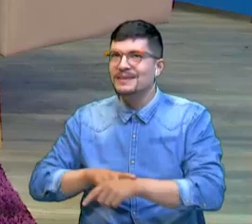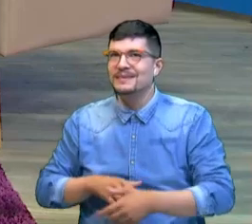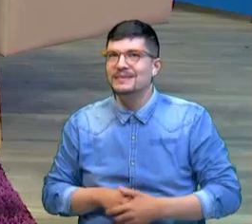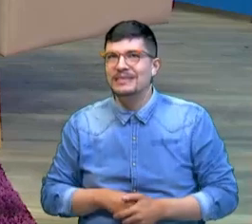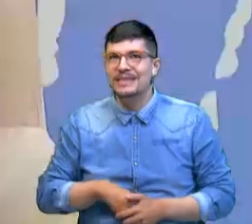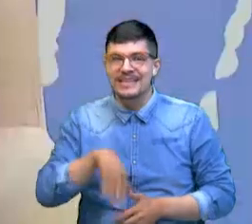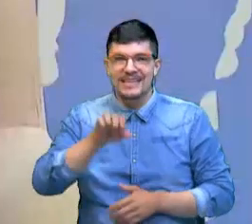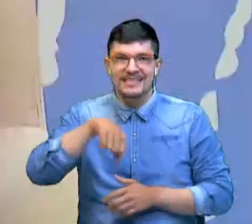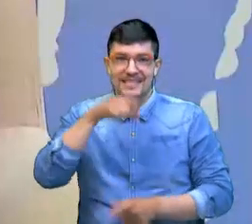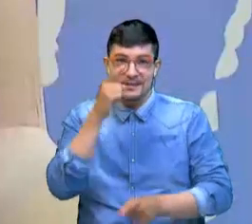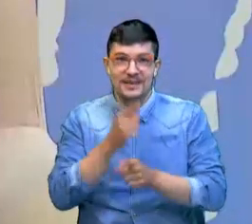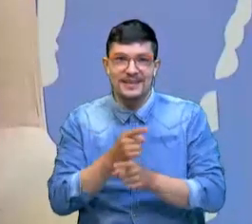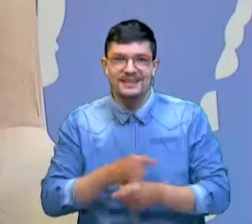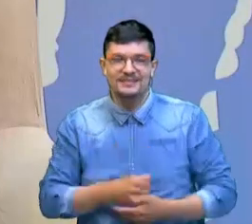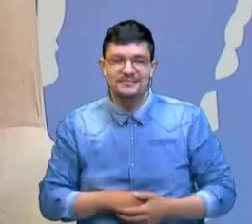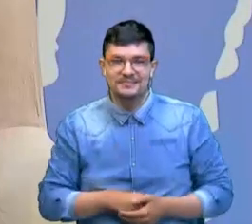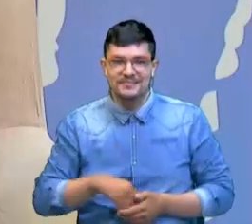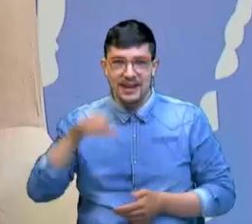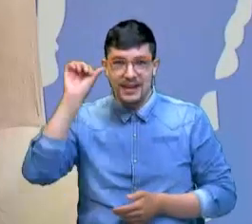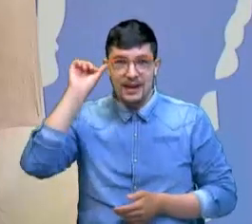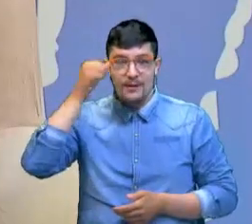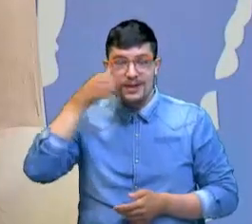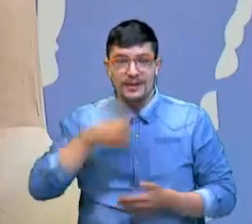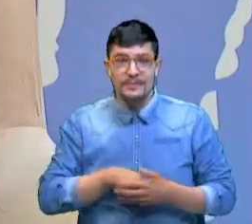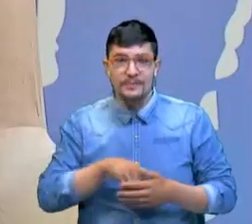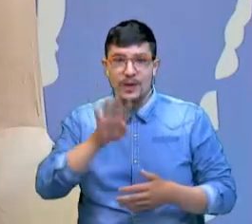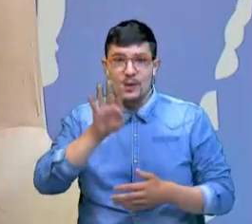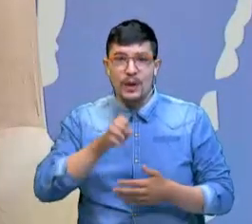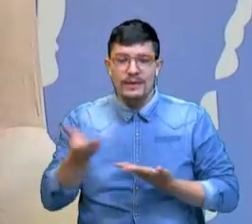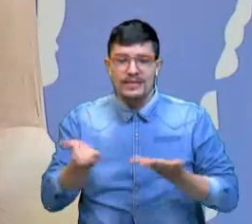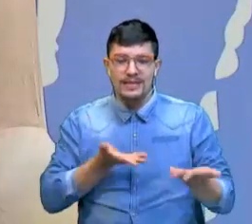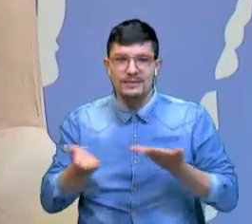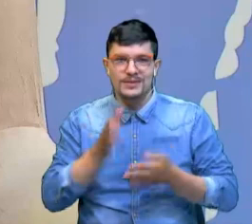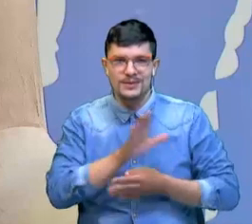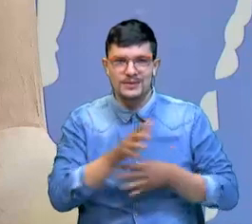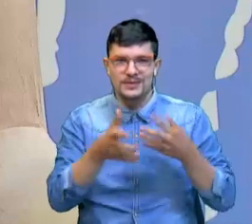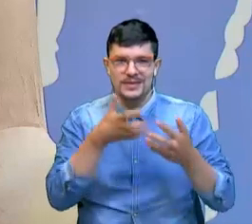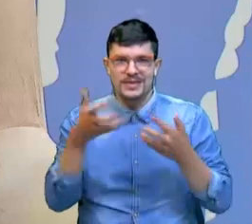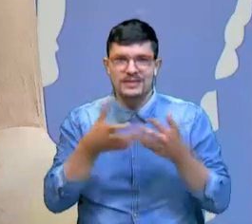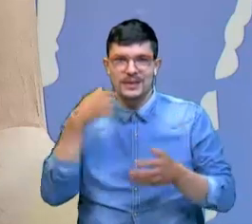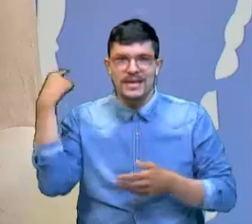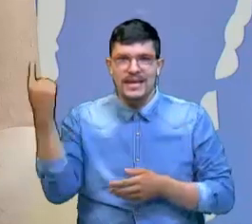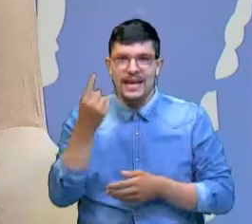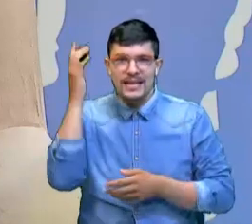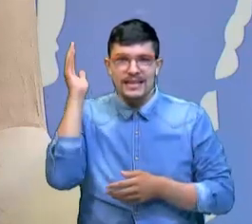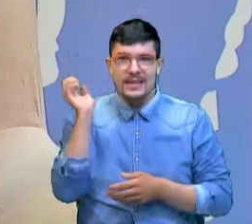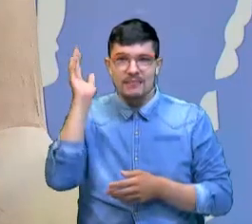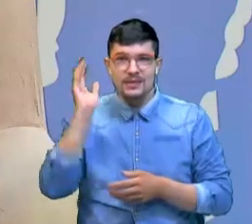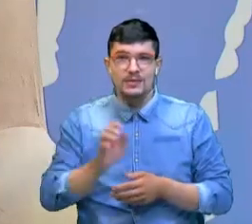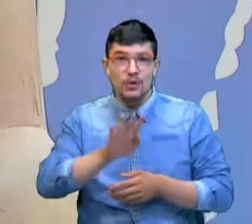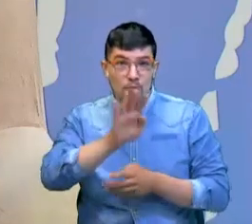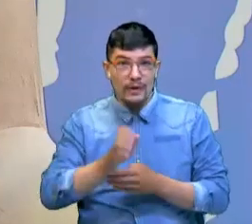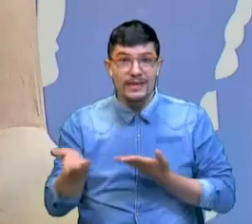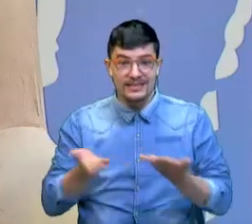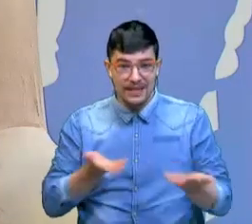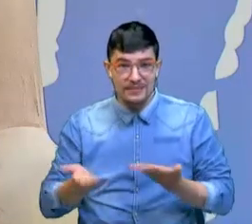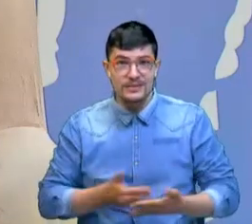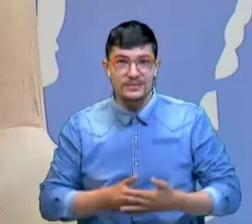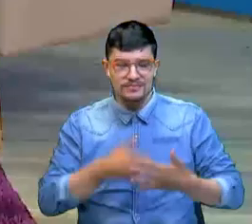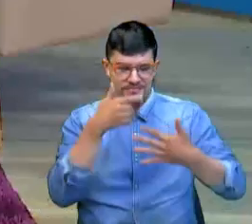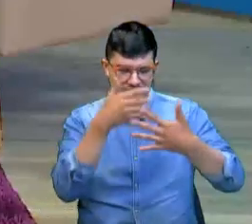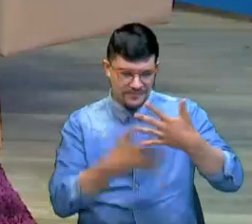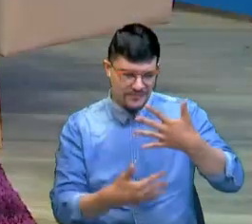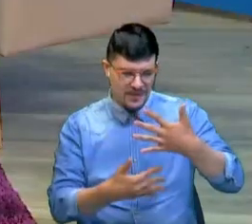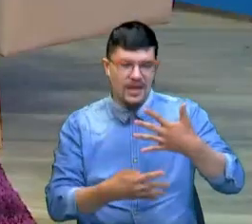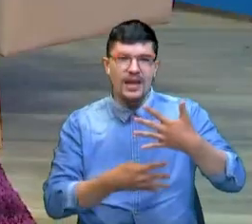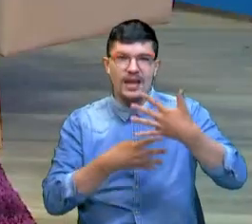mire. Recordemos que de las 9 prestaciones a cargo del Sistema General de Pensiones, porque son 9. Digamos 9